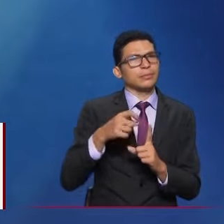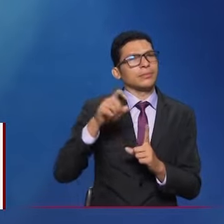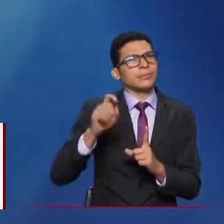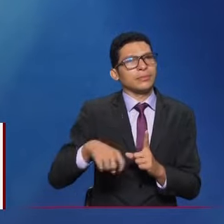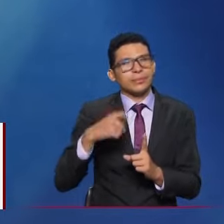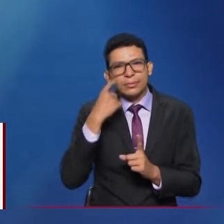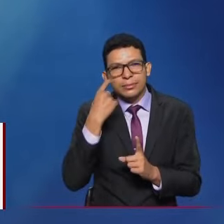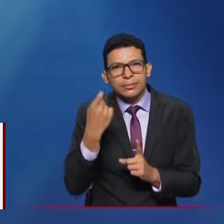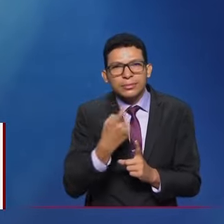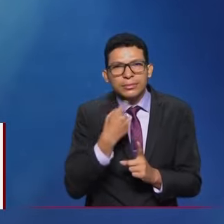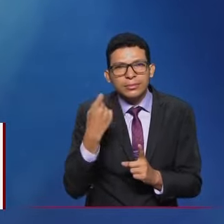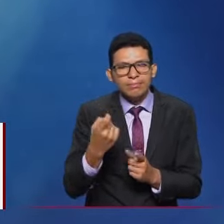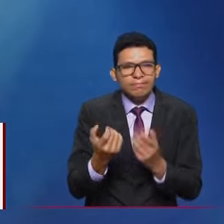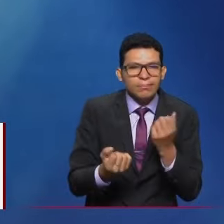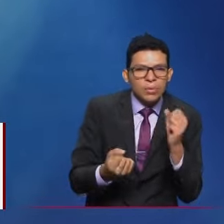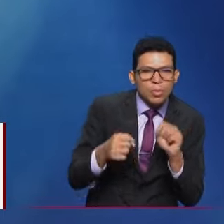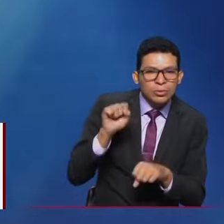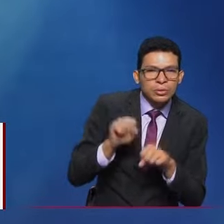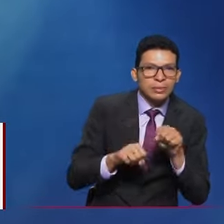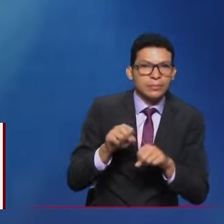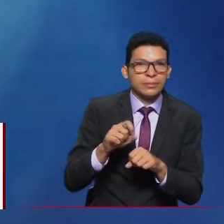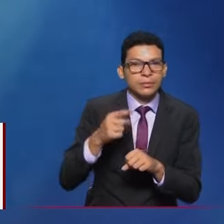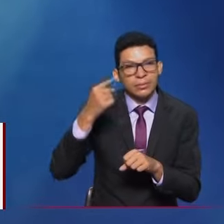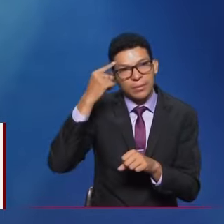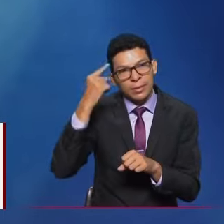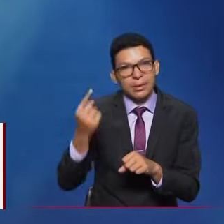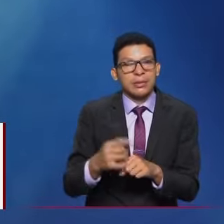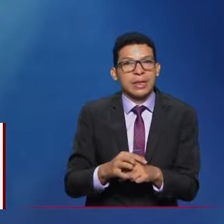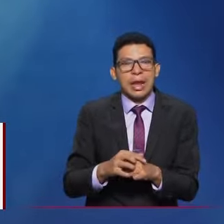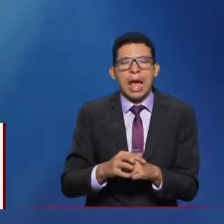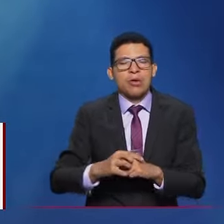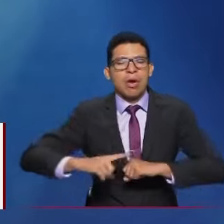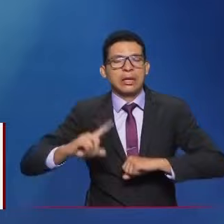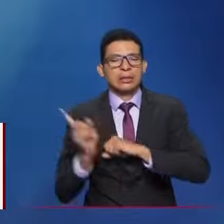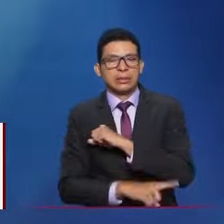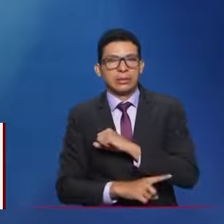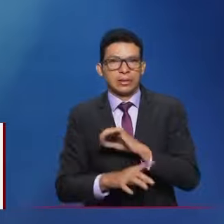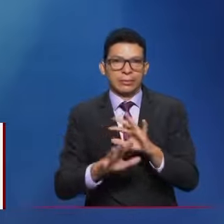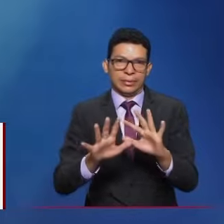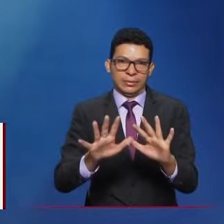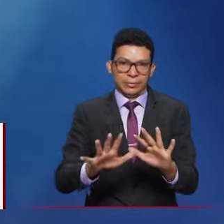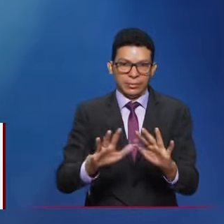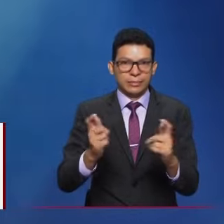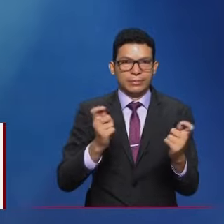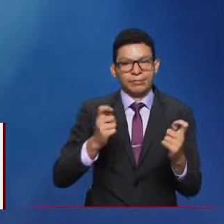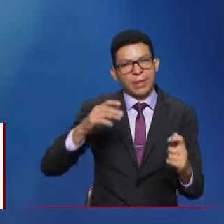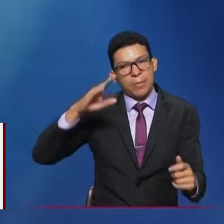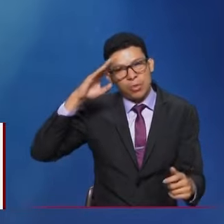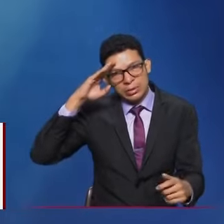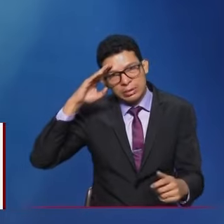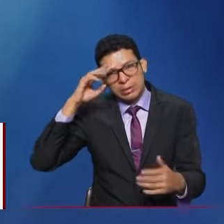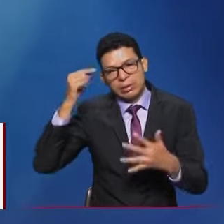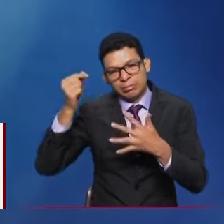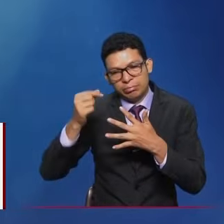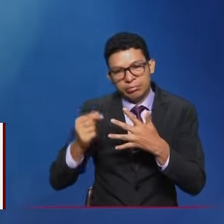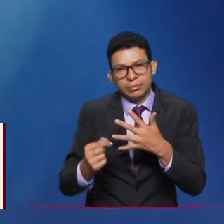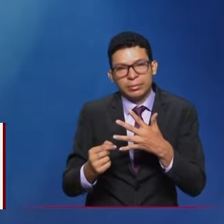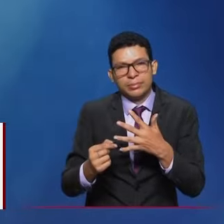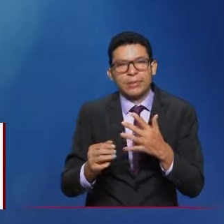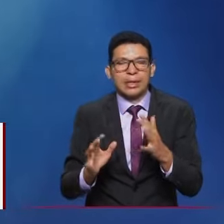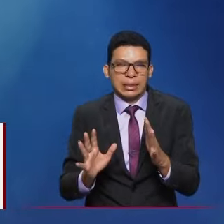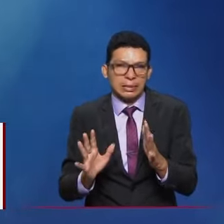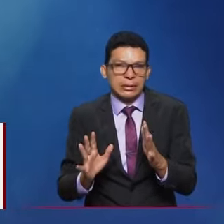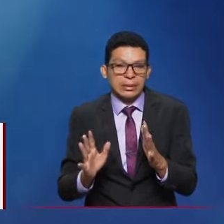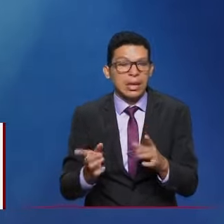buscar alternativas, pero no es solamente, como dicen, garrote y zanahoria, porque también obviamente hay que llegar con la policía, etcétera, etcétera, sino un tema